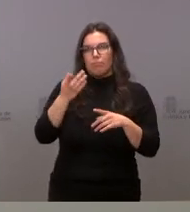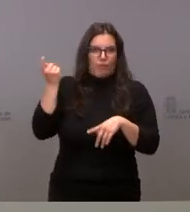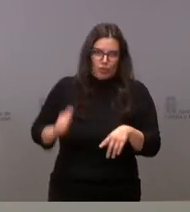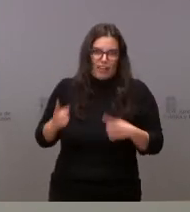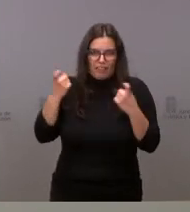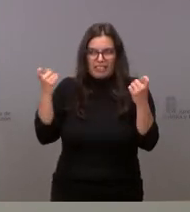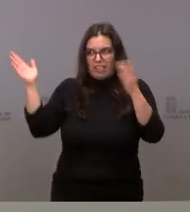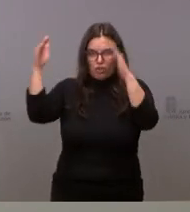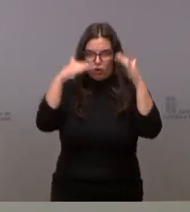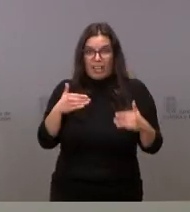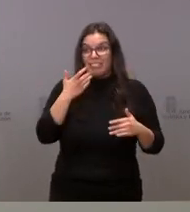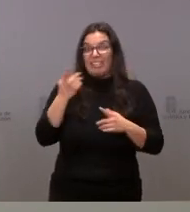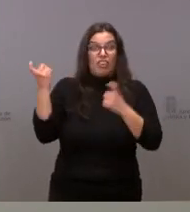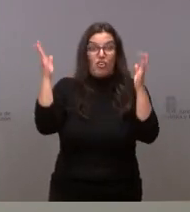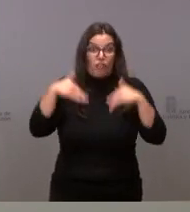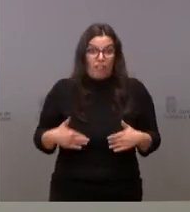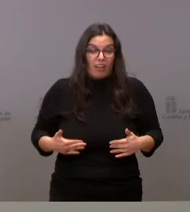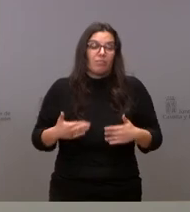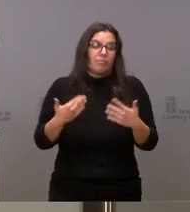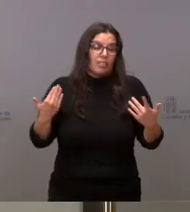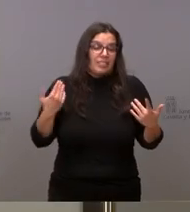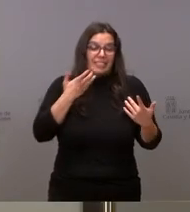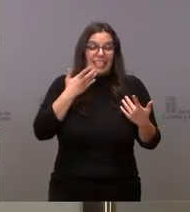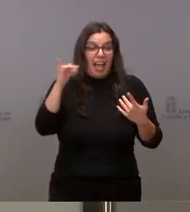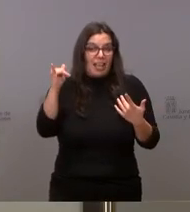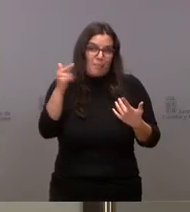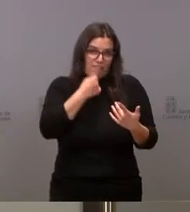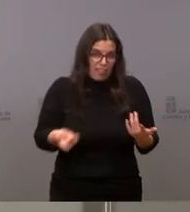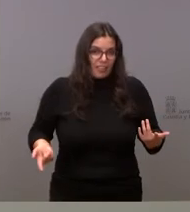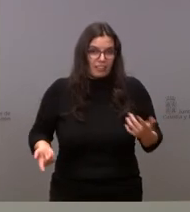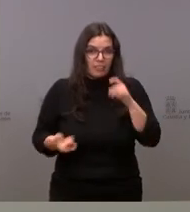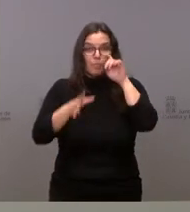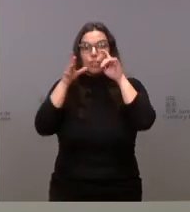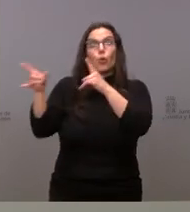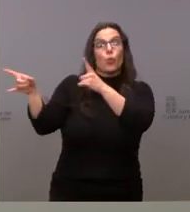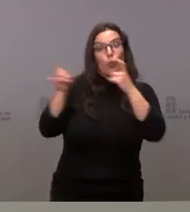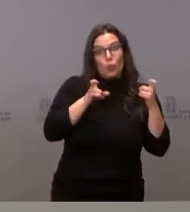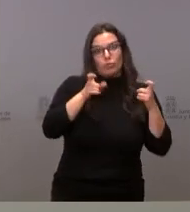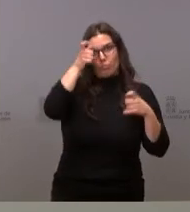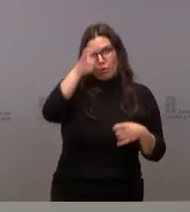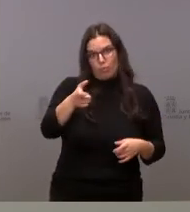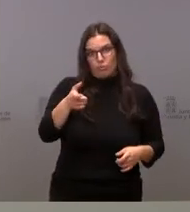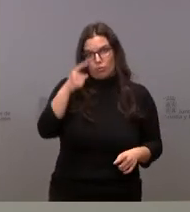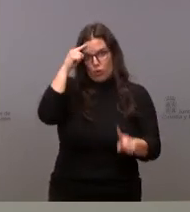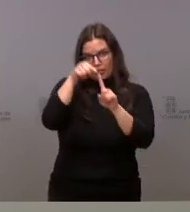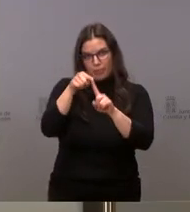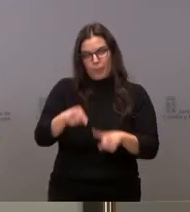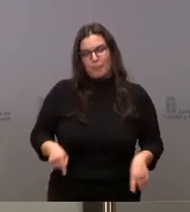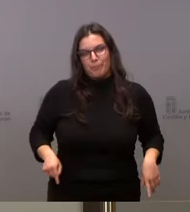médicos sería mucho más fácil con esto que atraer los médicos al medio rural